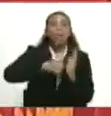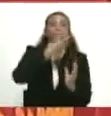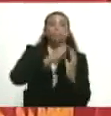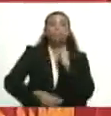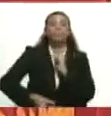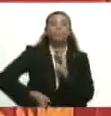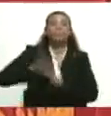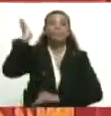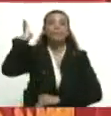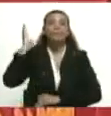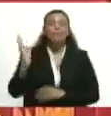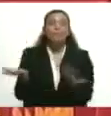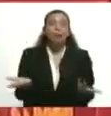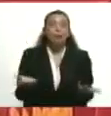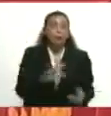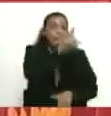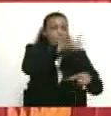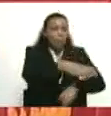cuatro bloques.